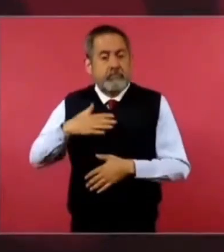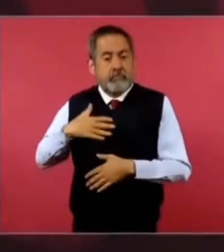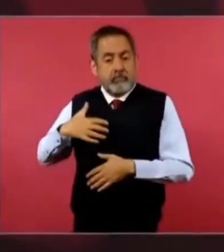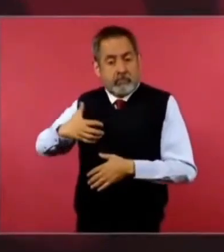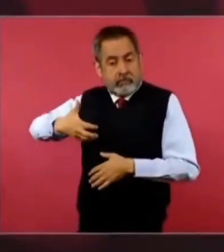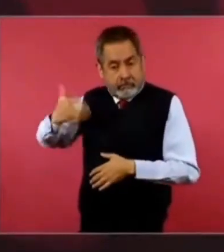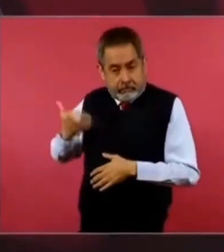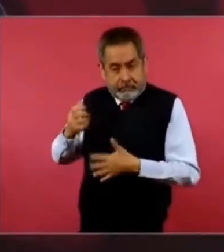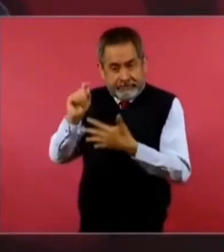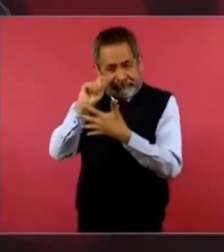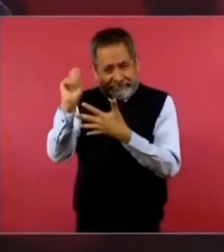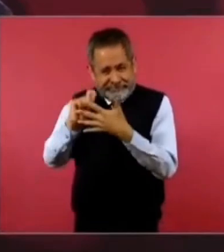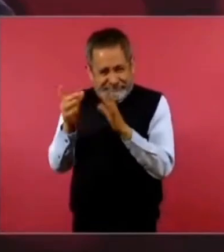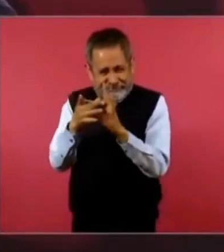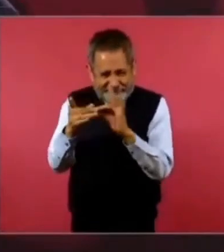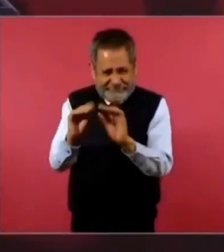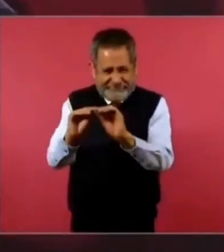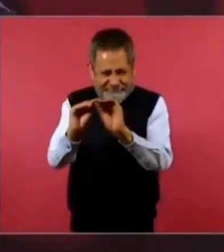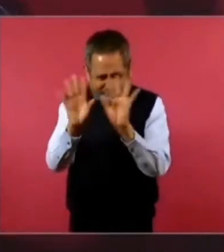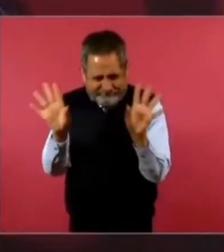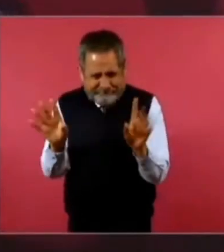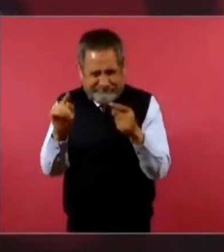haciendo es clarificándolo.